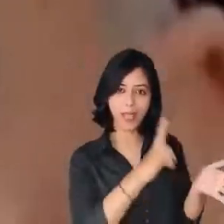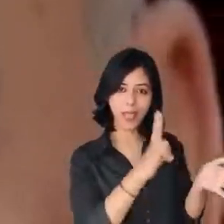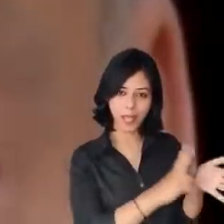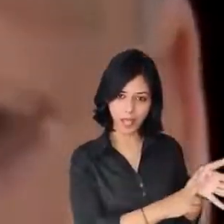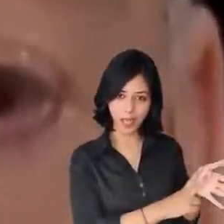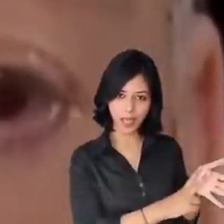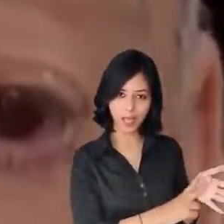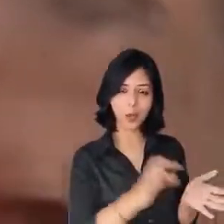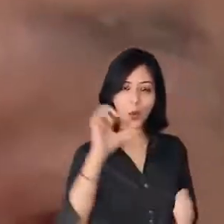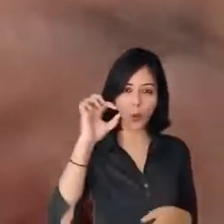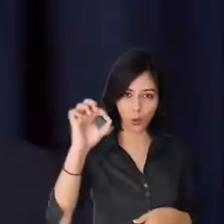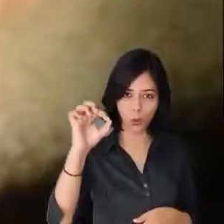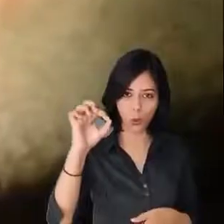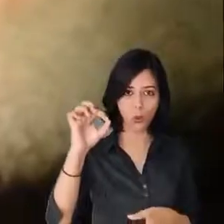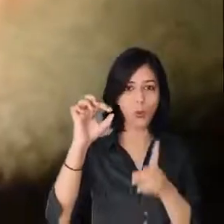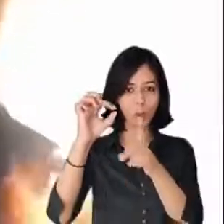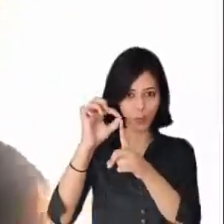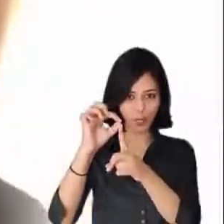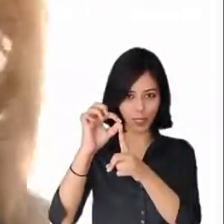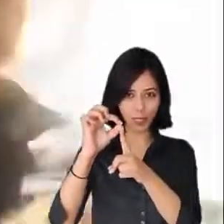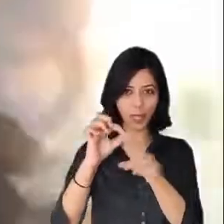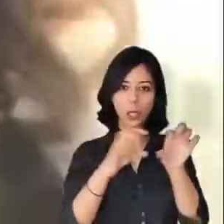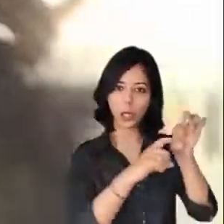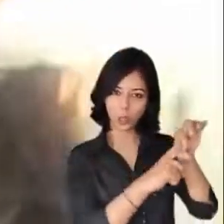de pequeñas víctimas.